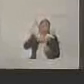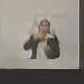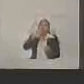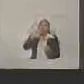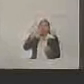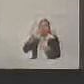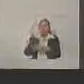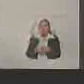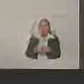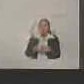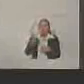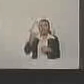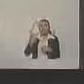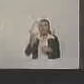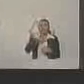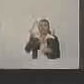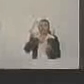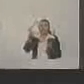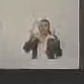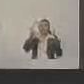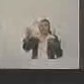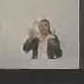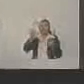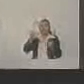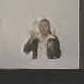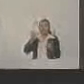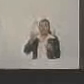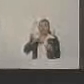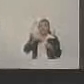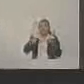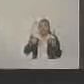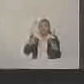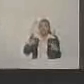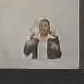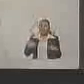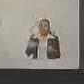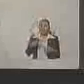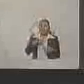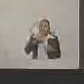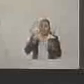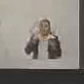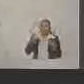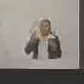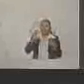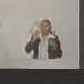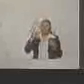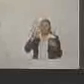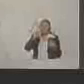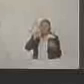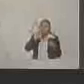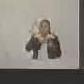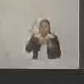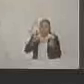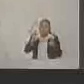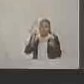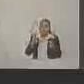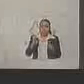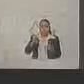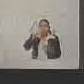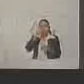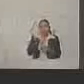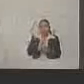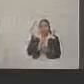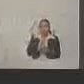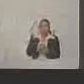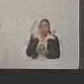coordinación de la que te platicaba, el poder cara a cara poder conocer quiénes son los que nos cuidan. La segunda línea de